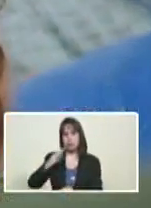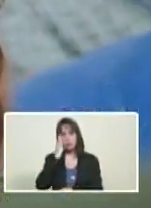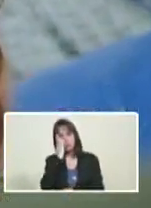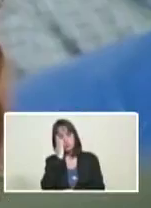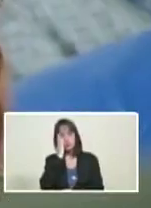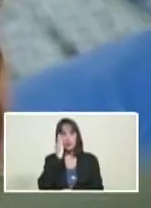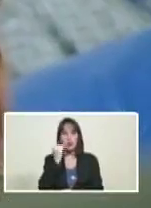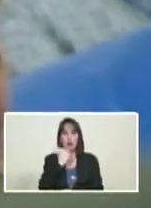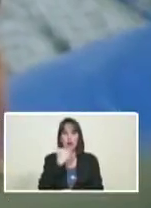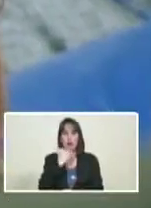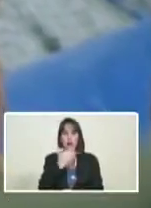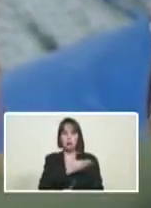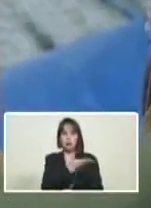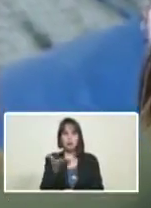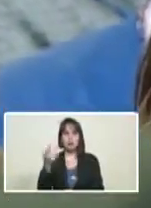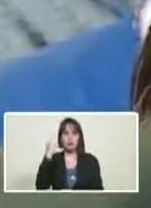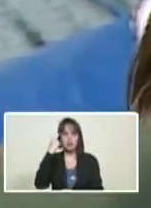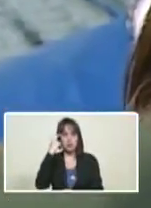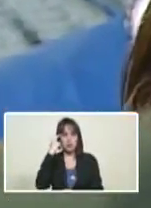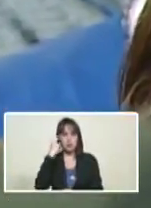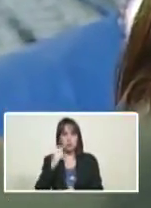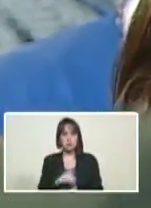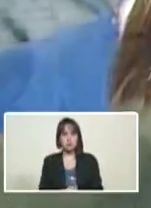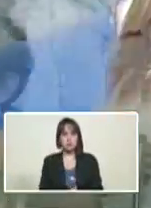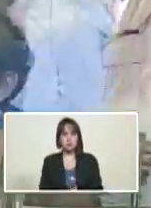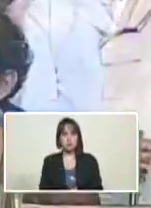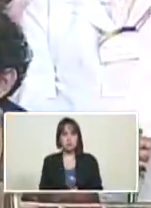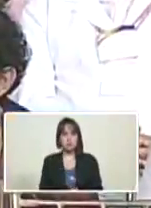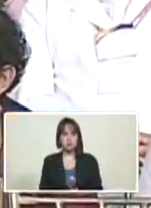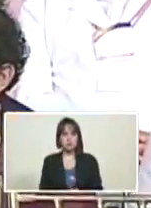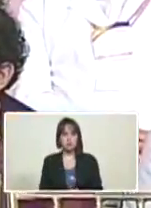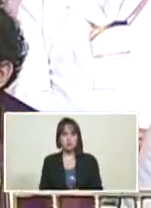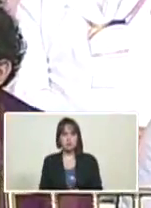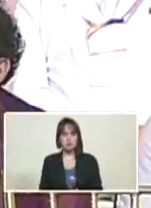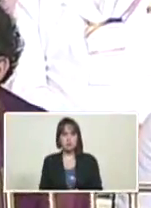Etcétera. Ustedes saben las necesidades.